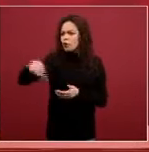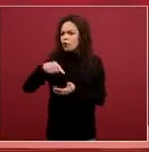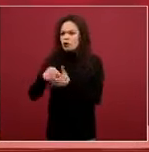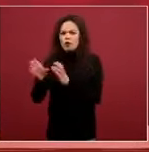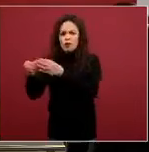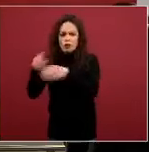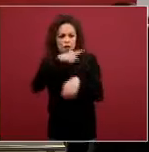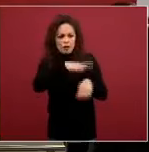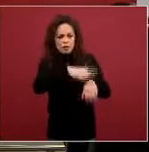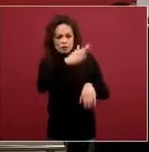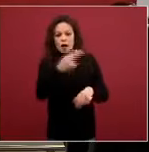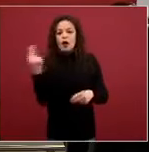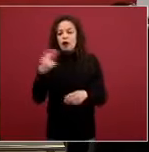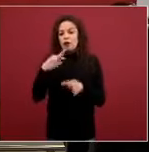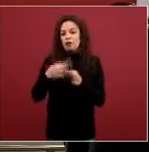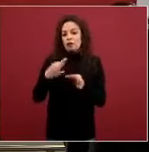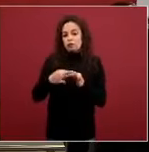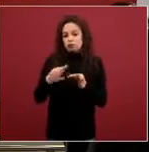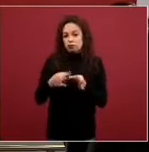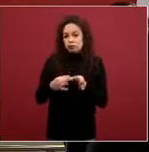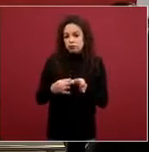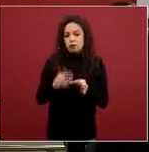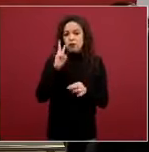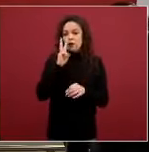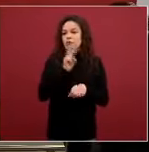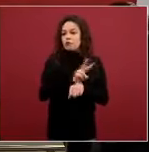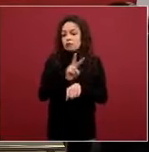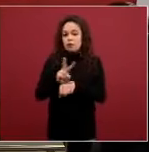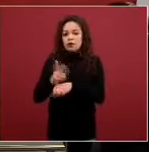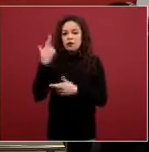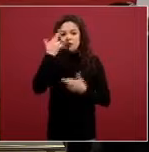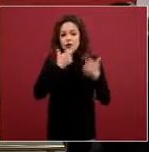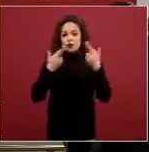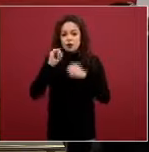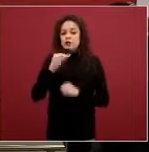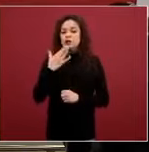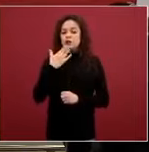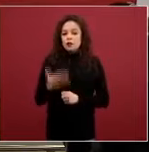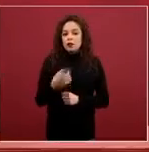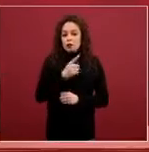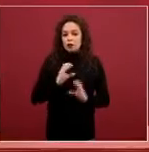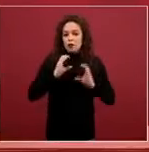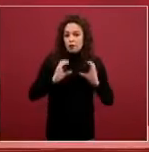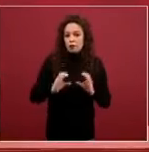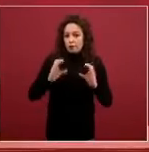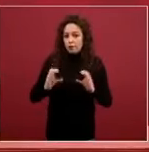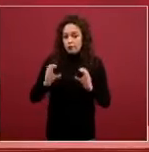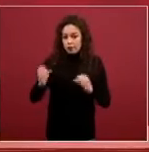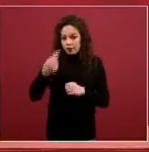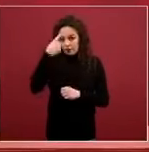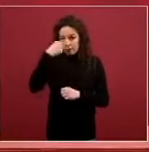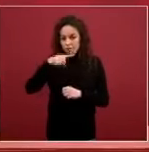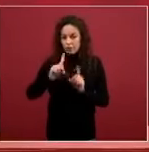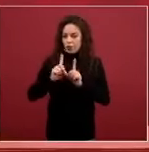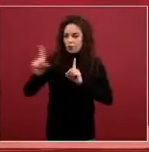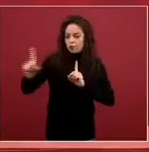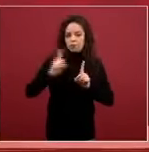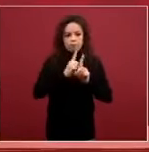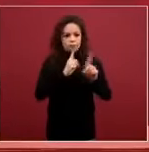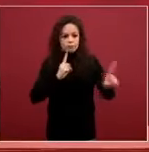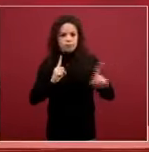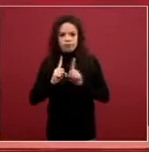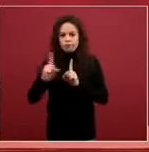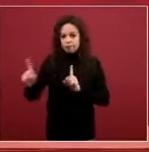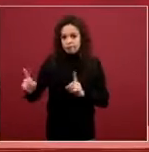de si se están llevando a cabo de una manera adecuada las medidas de sana distancia, o entonces tengo